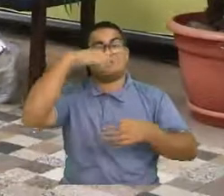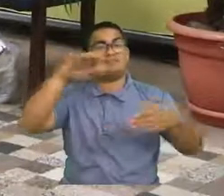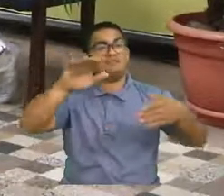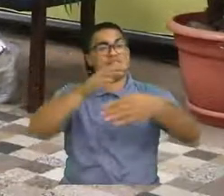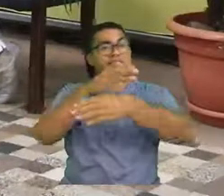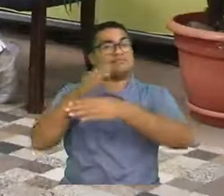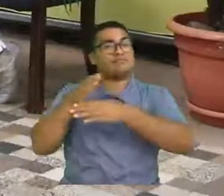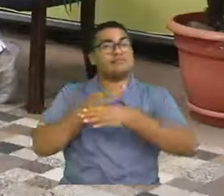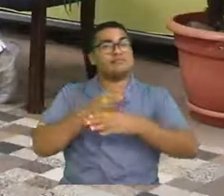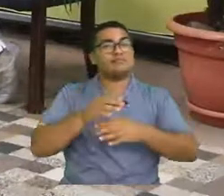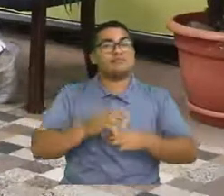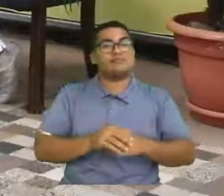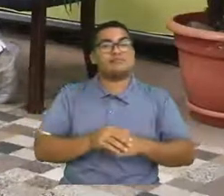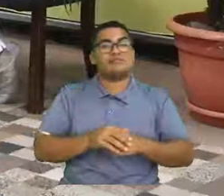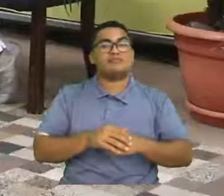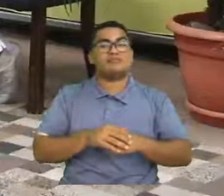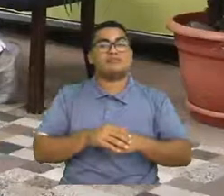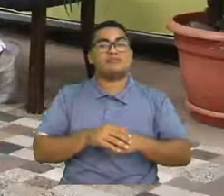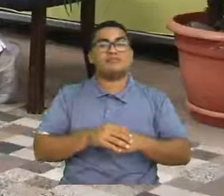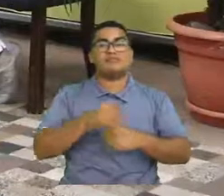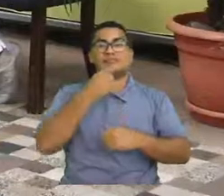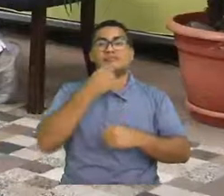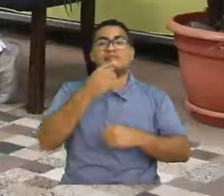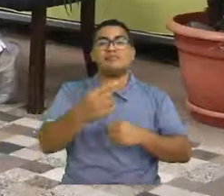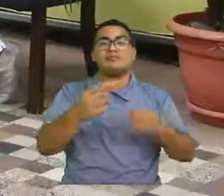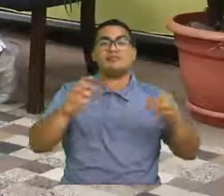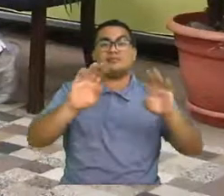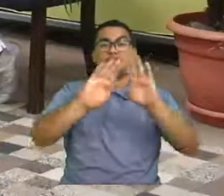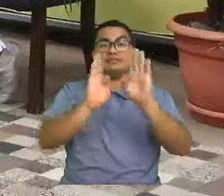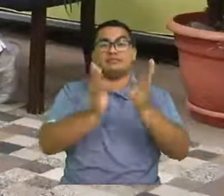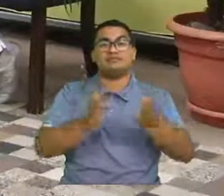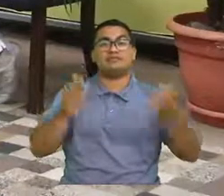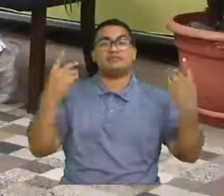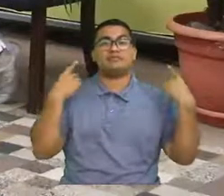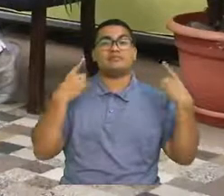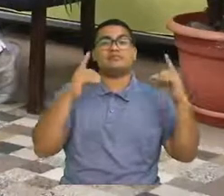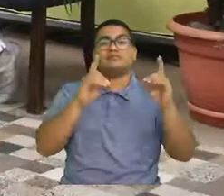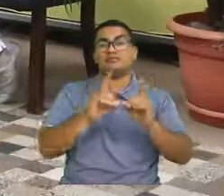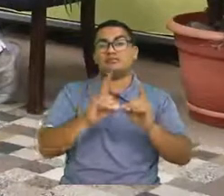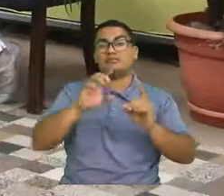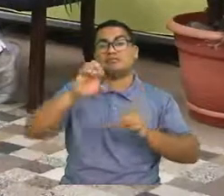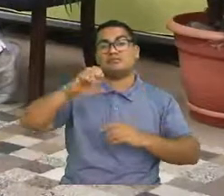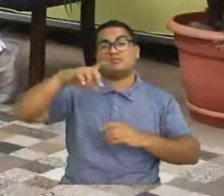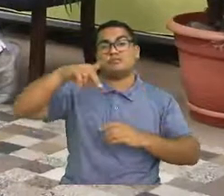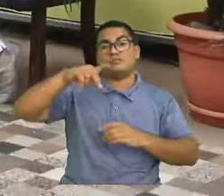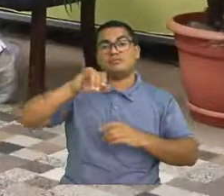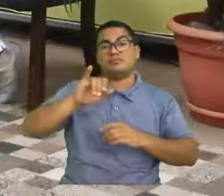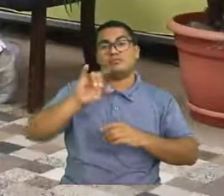¿12.202 vacunas? Y decía la directora de epidemiología del SILAI Managua que son más de